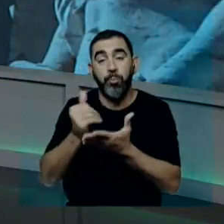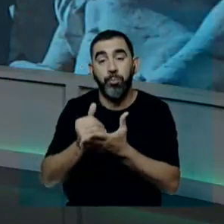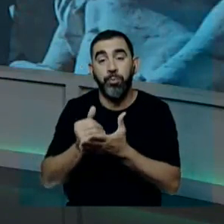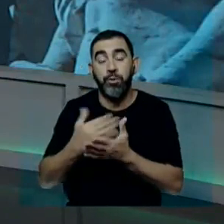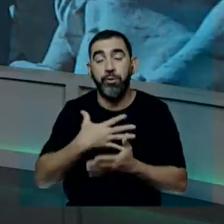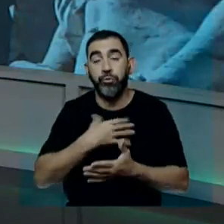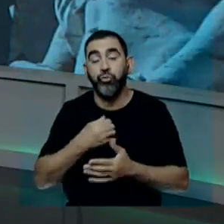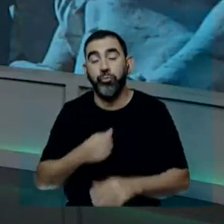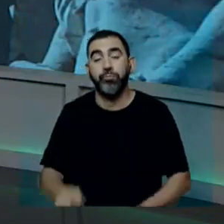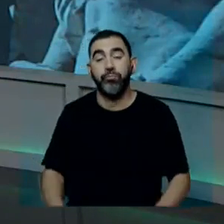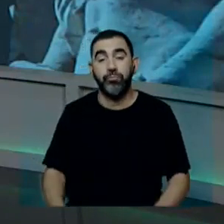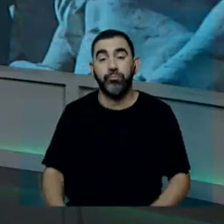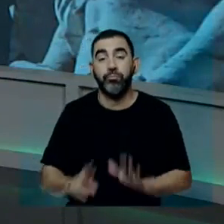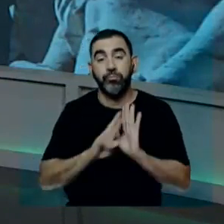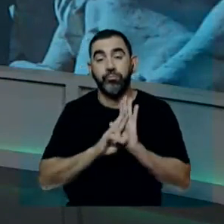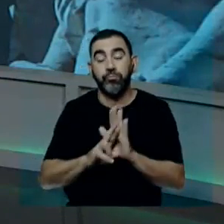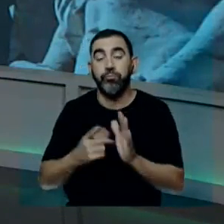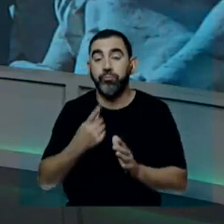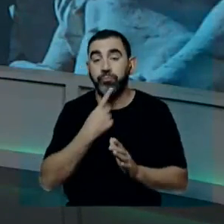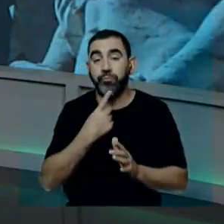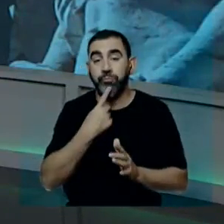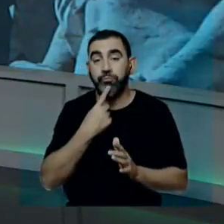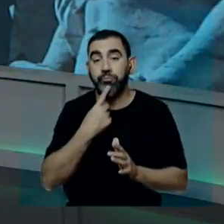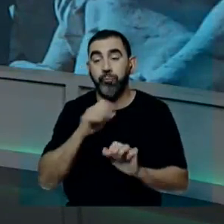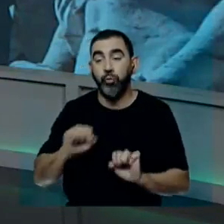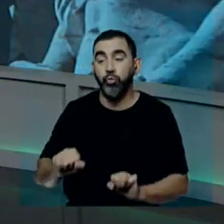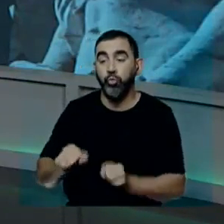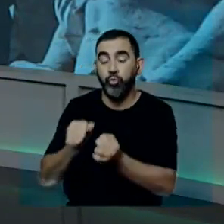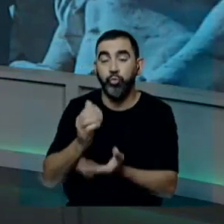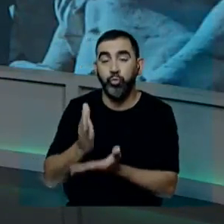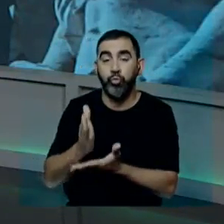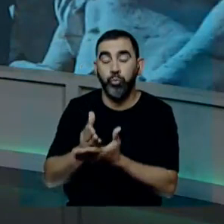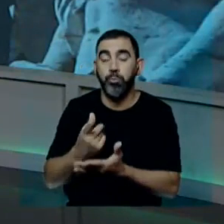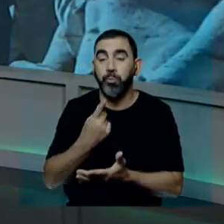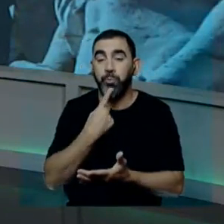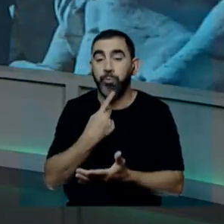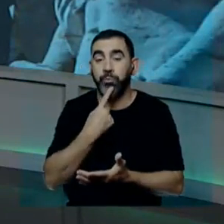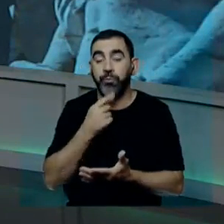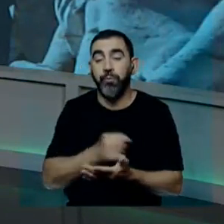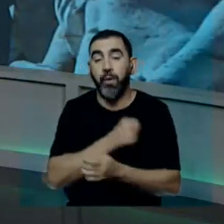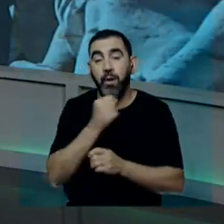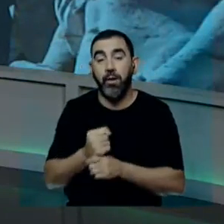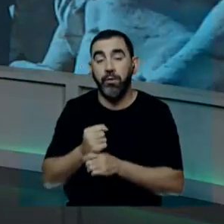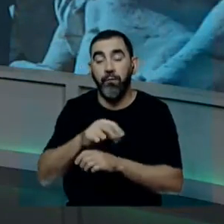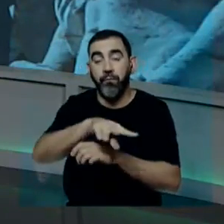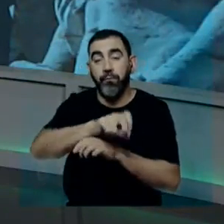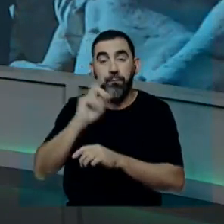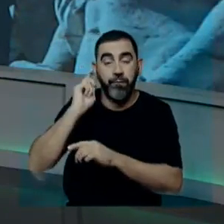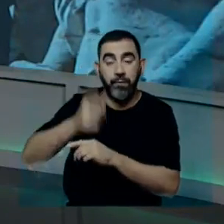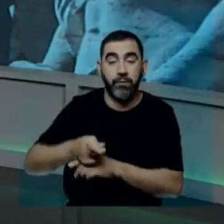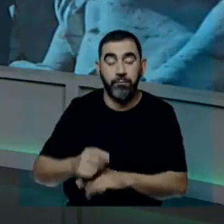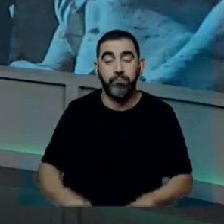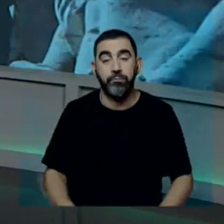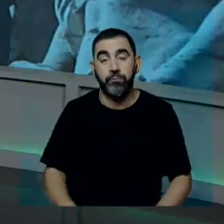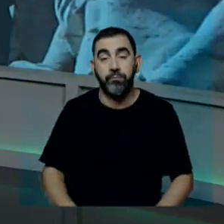Partido Nacional. La representación partidaria le suspendió los derechos partidarios hasta el pronunciamiento fiscal. Esto lo